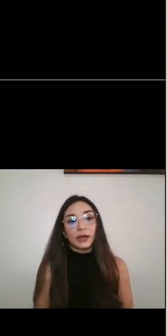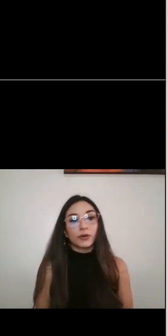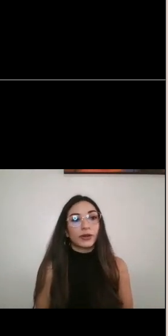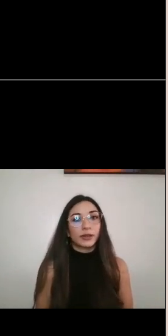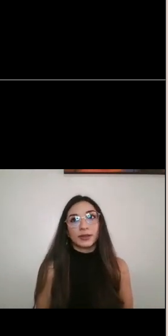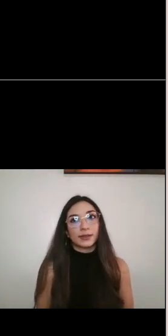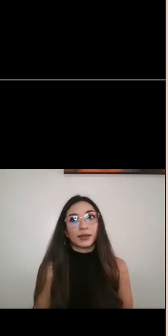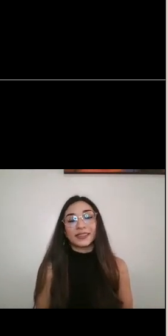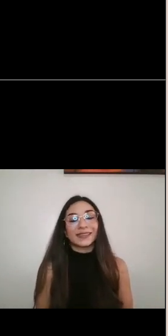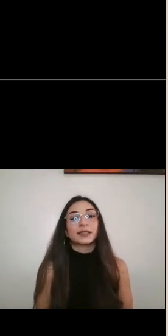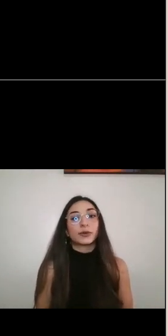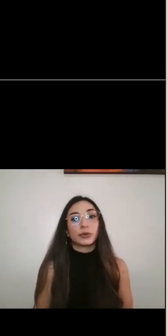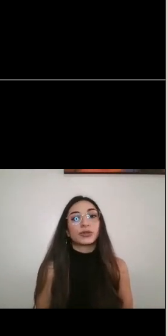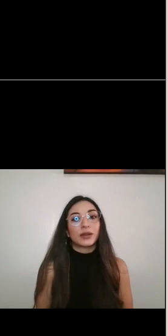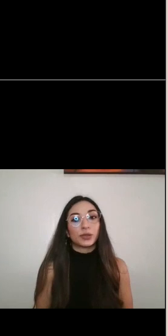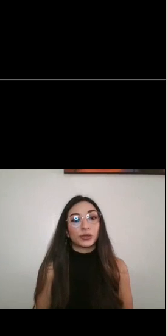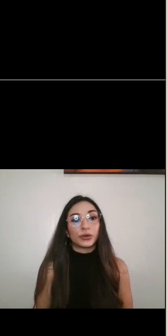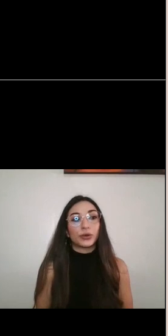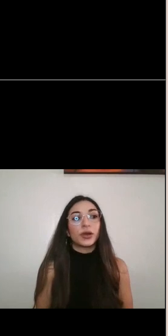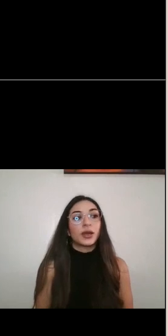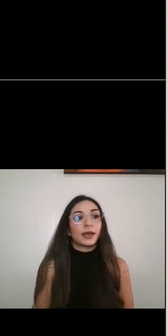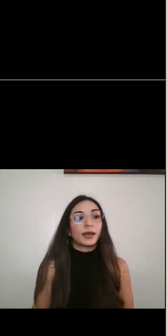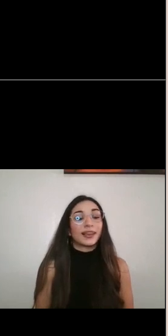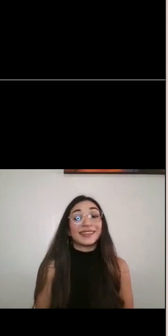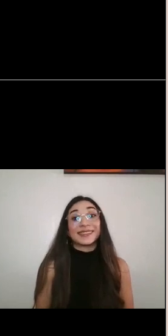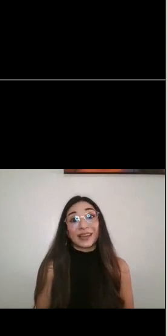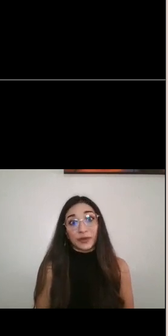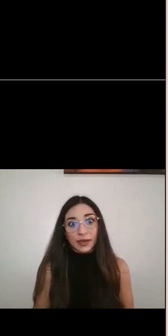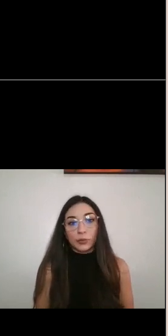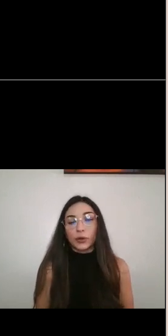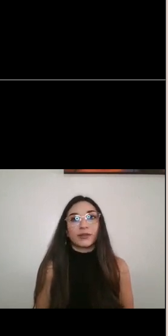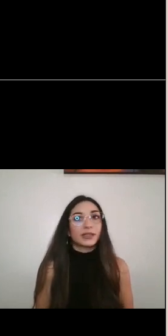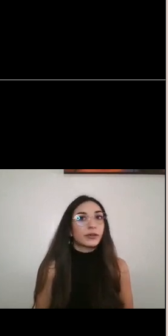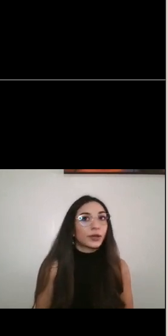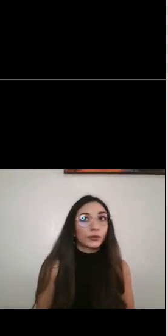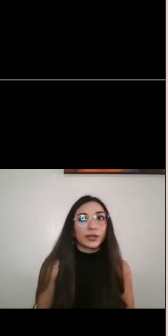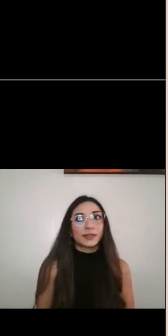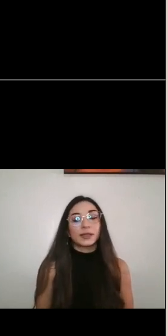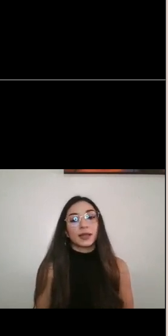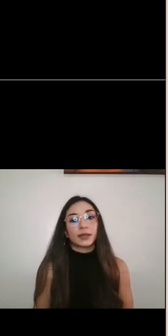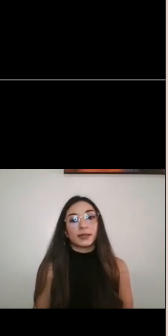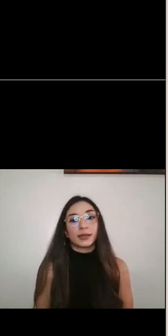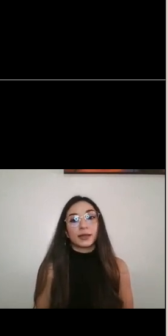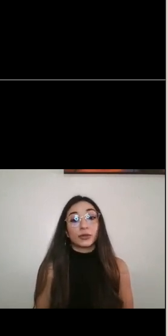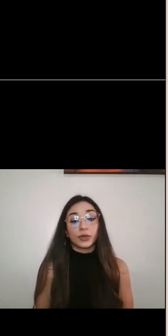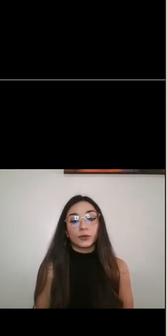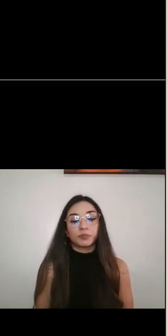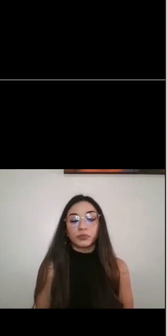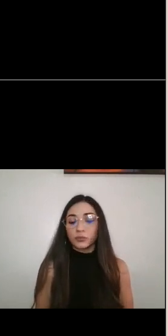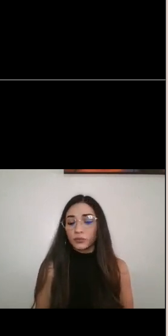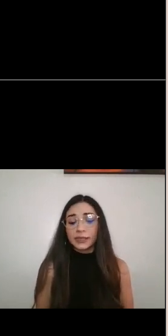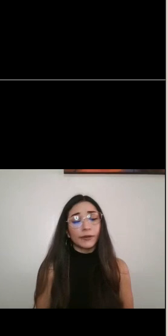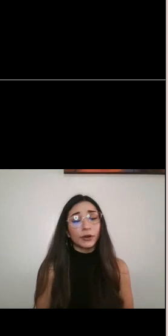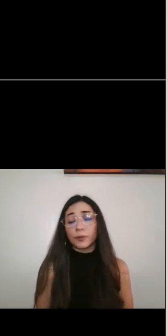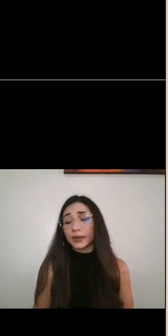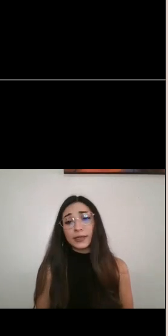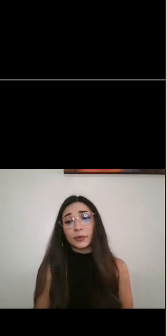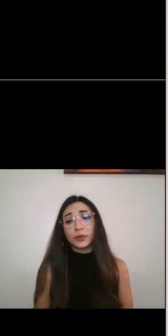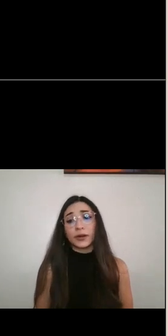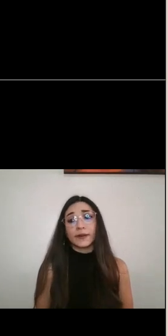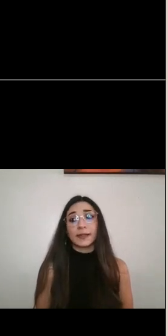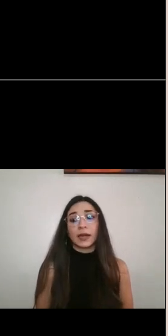manera correcta necesitamos estar seguros que la audición está bien y puede recibir todas esas características del sonido. Se